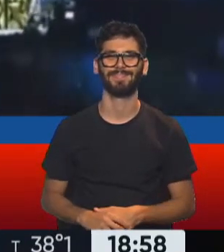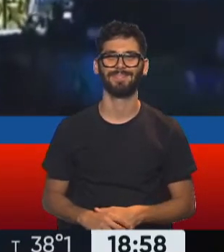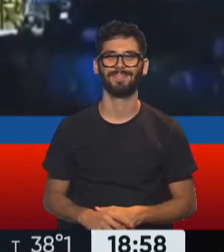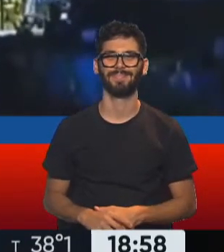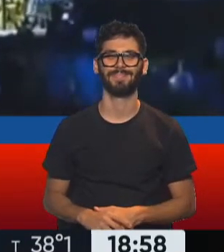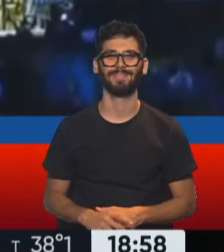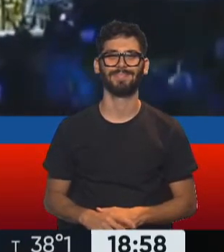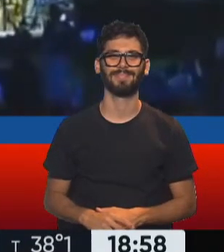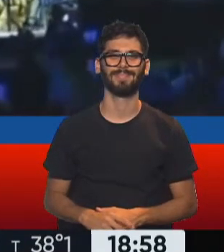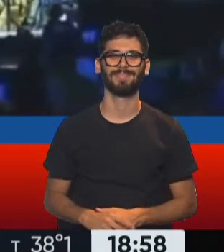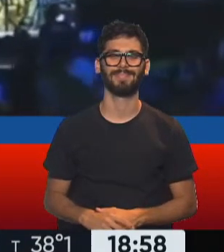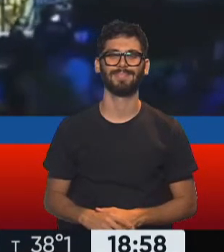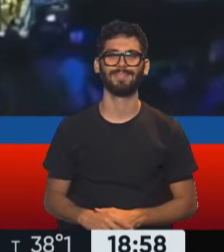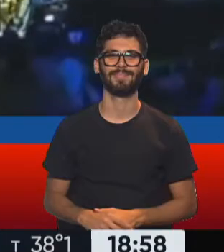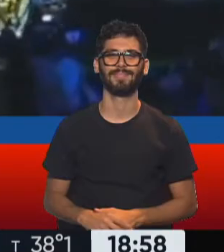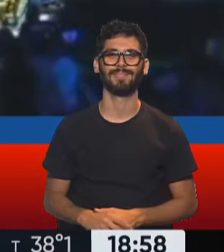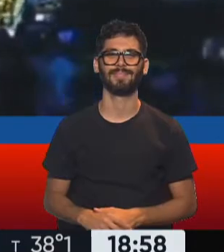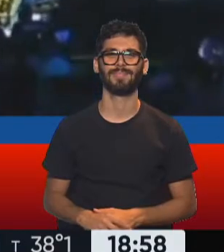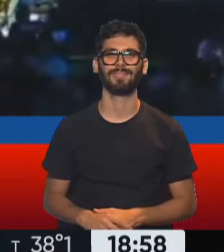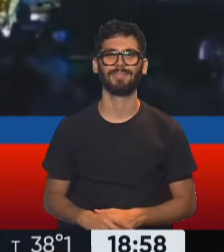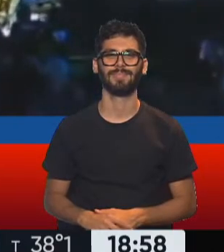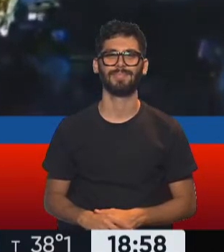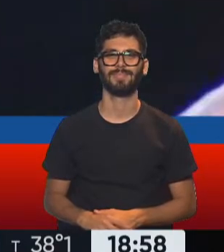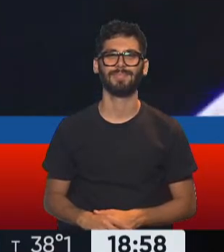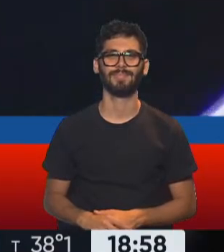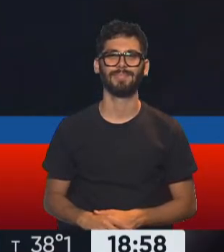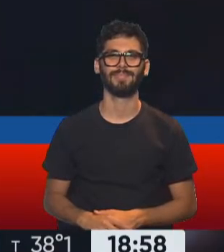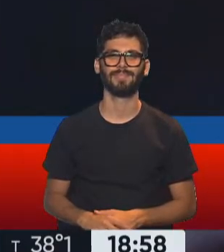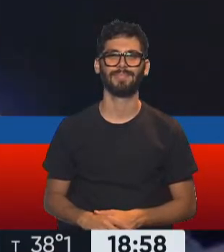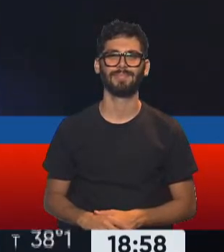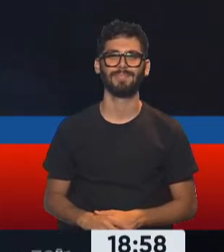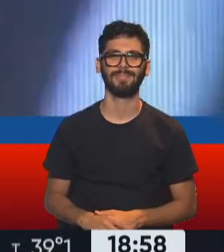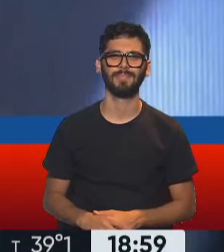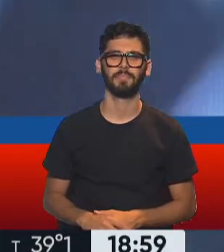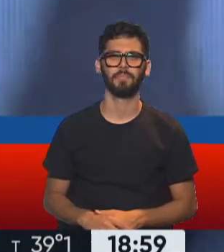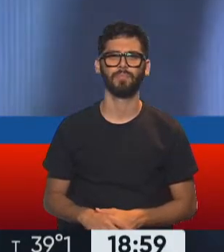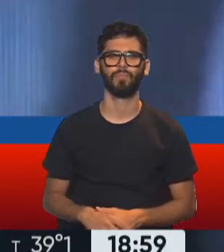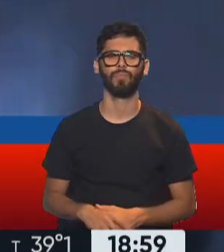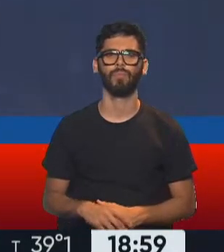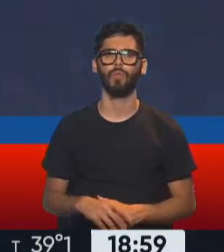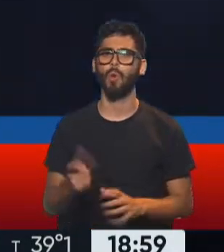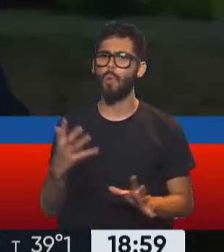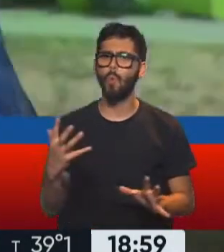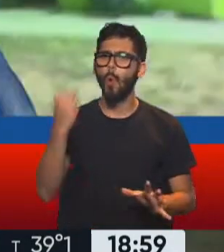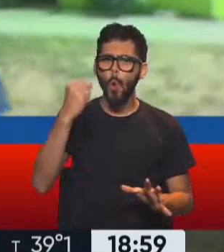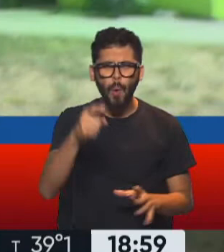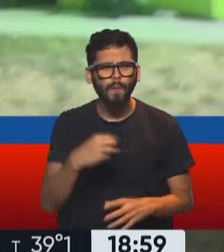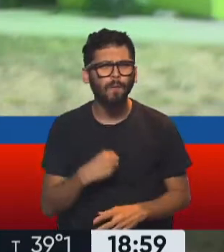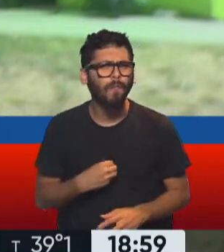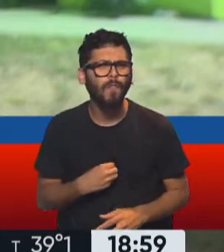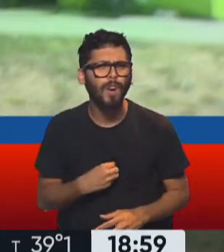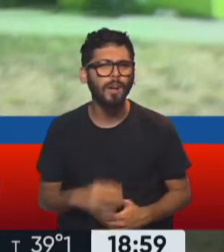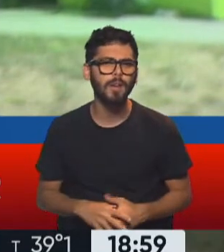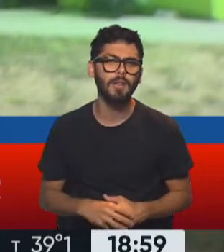la canoa se te fue la vida. ¿Qué sentís en tu corazón con estas conquistas? Y mirá, siento en mi corazón